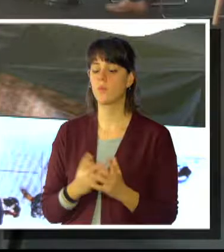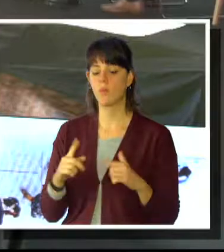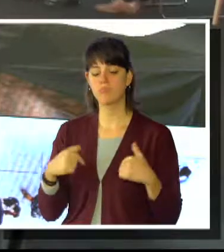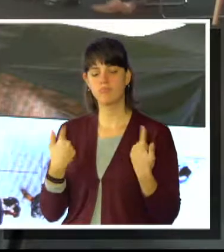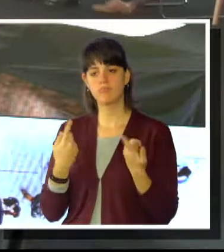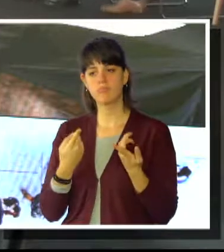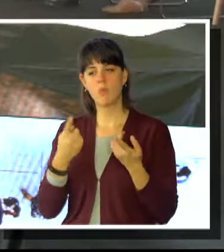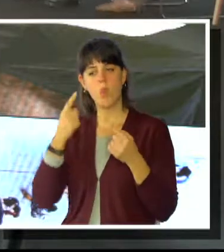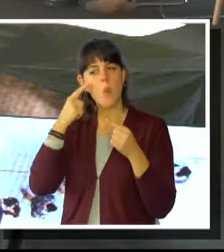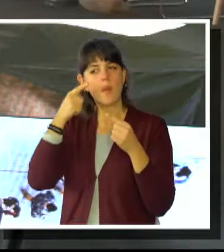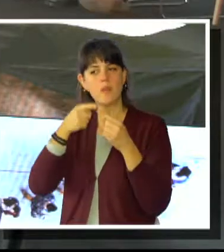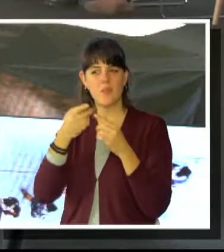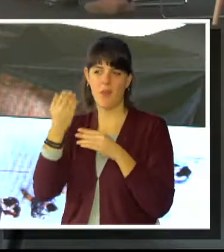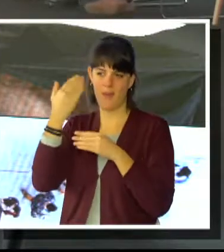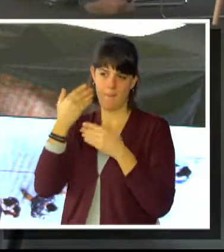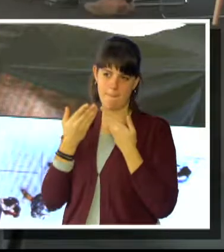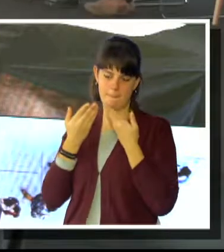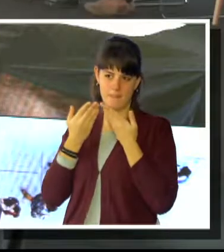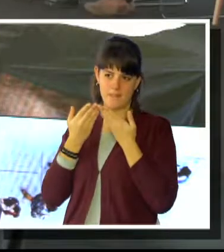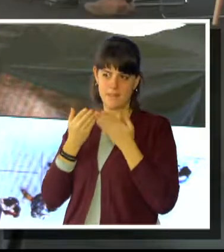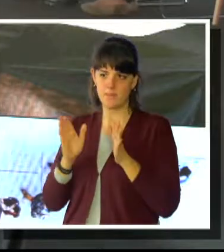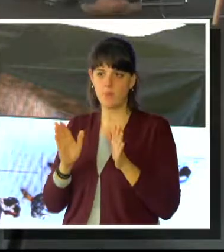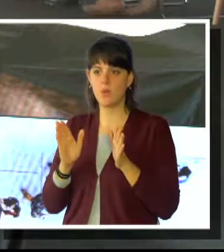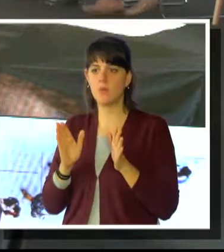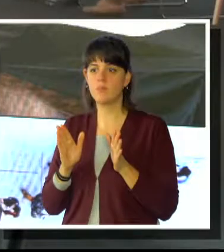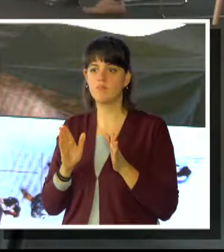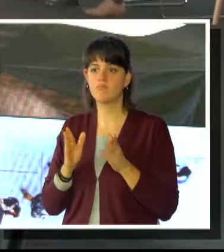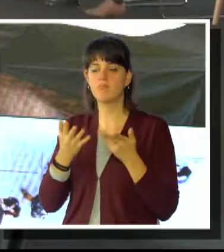agregar más valor a nuestros datos y después mostrar las